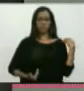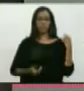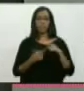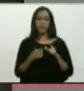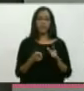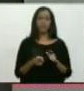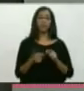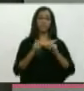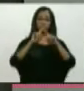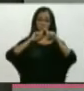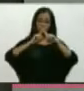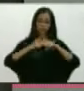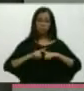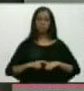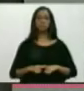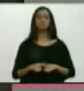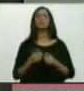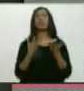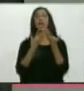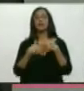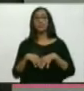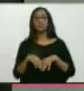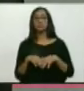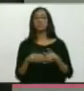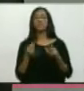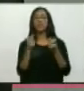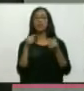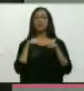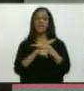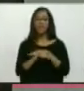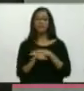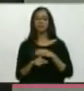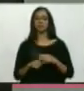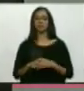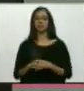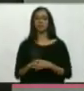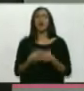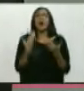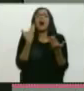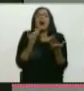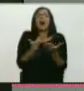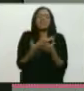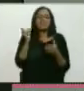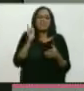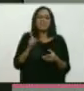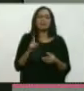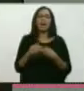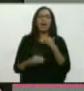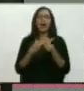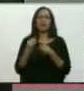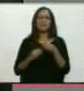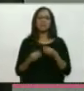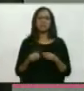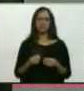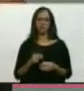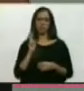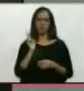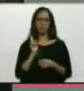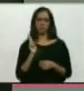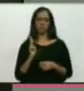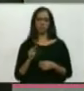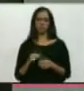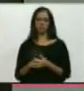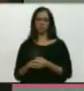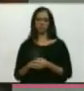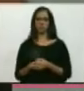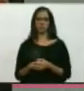de la administración de los bienes, del dinero que entra a ese supuesto interinato, hasta inclusive haces uso doloso, una